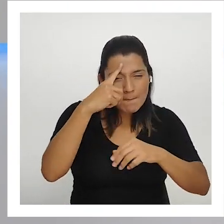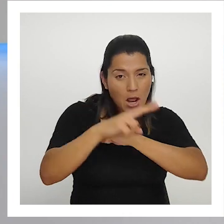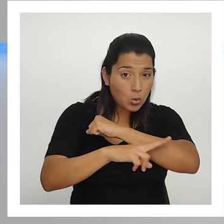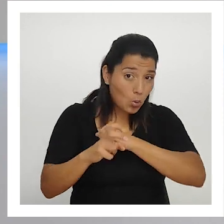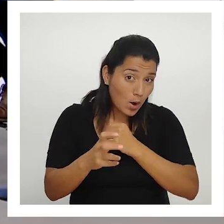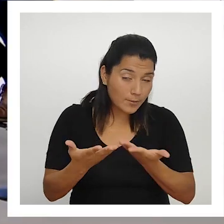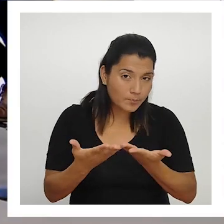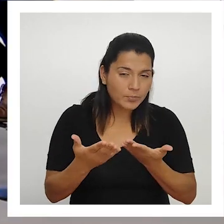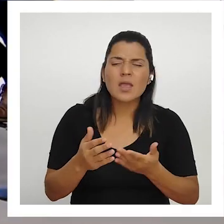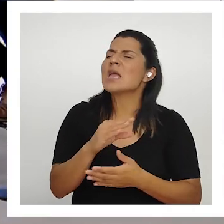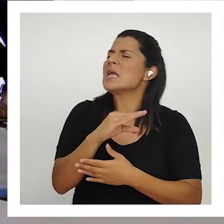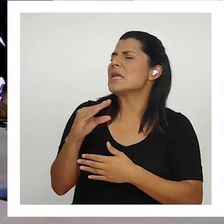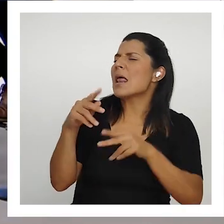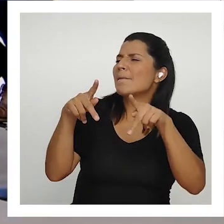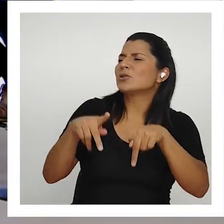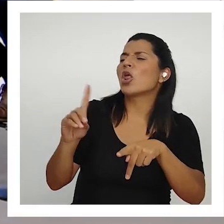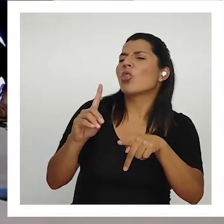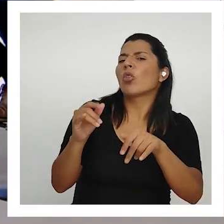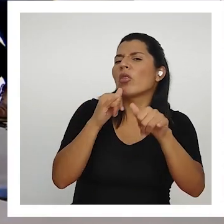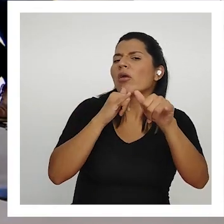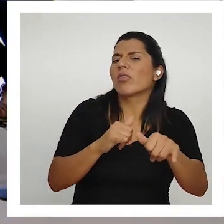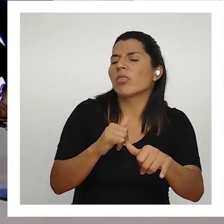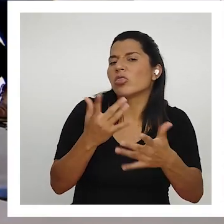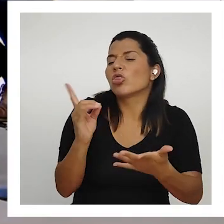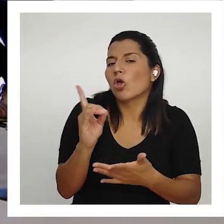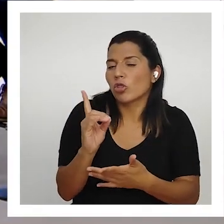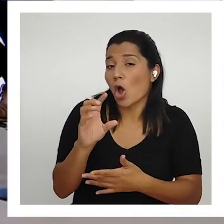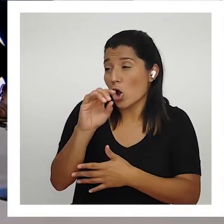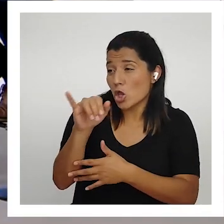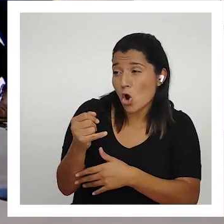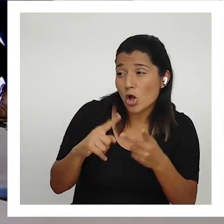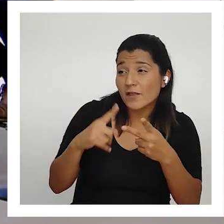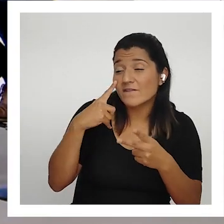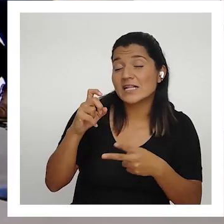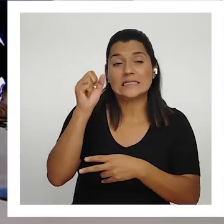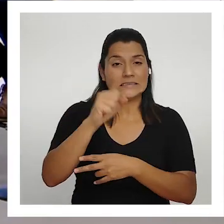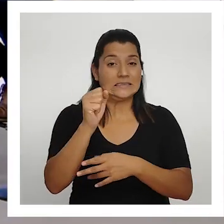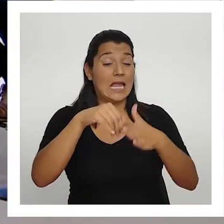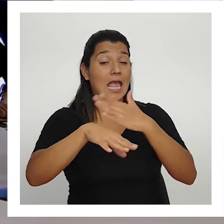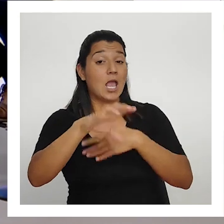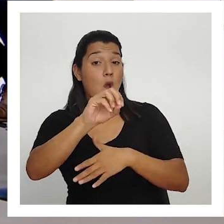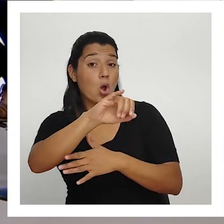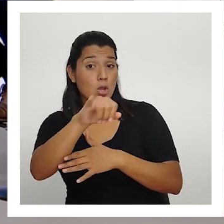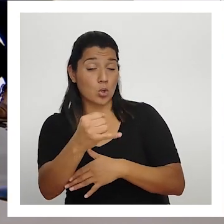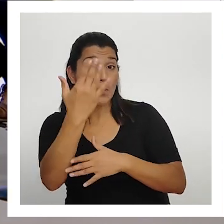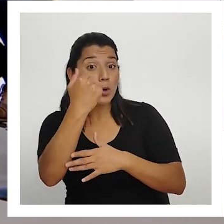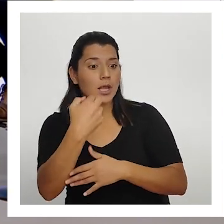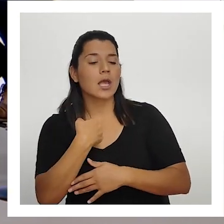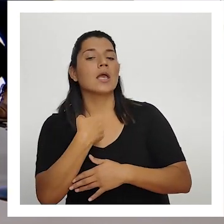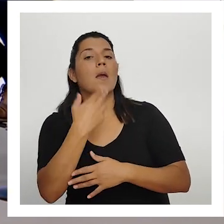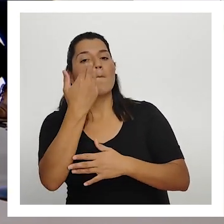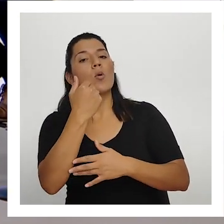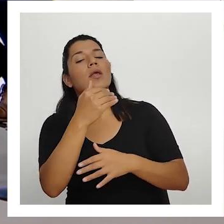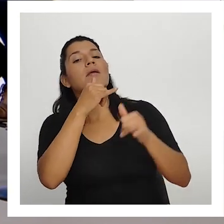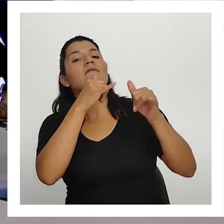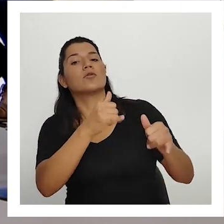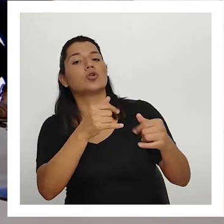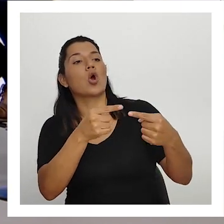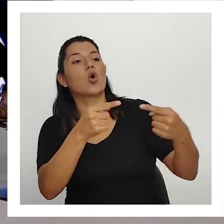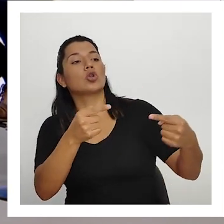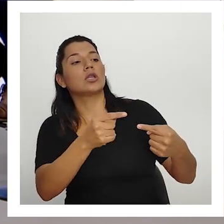la Fiscalía, al OIJ. Claro, de igual forma, porque para nosotros representa no un número, sino una modalidad delictiva, y vamos entonces a poder estudiar ese